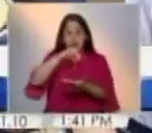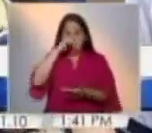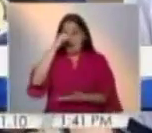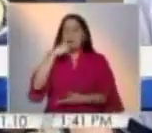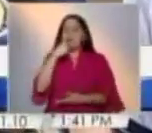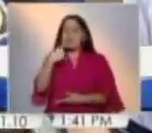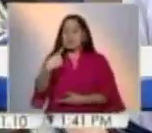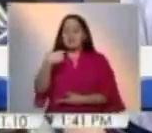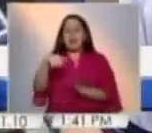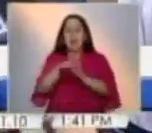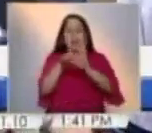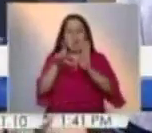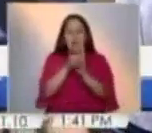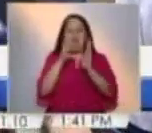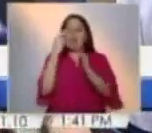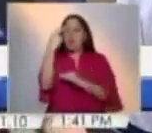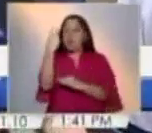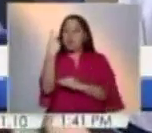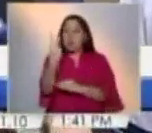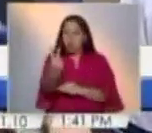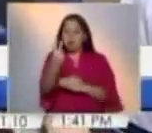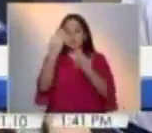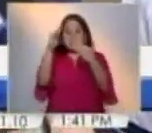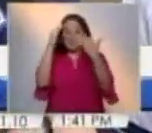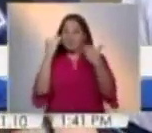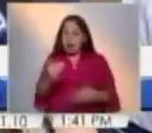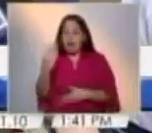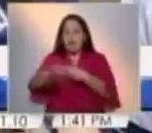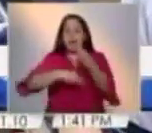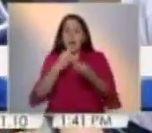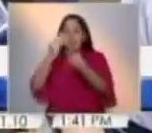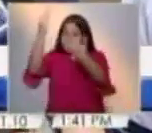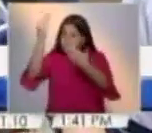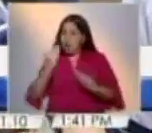en la ley del régimen a dos niveles, no nos han bajado los recursos allí establecidos.